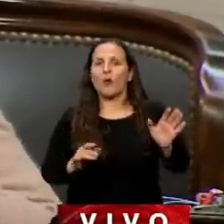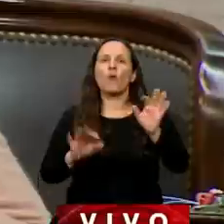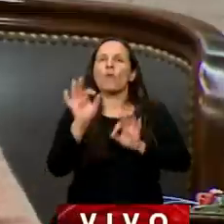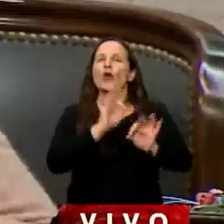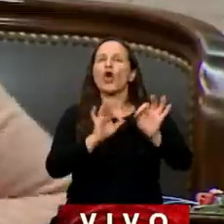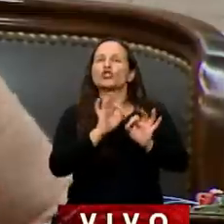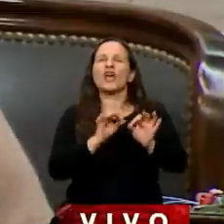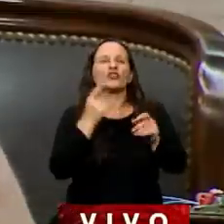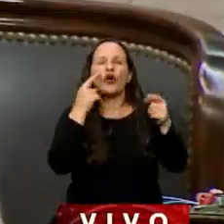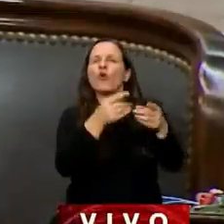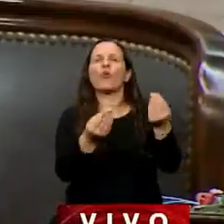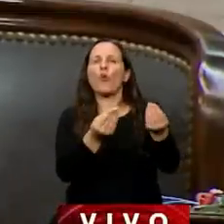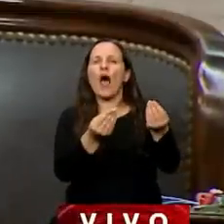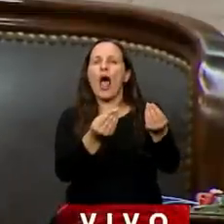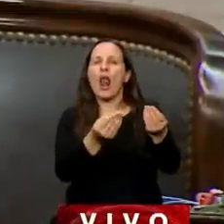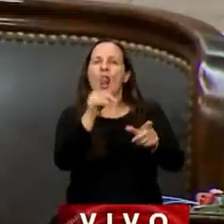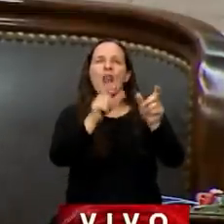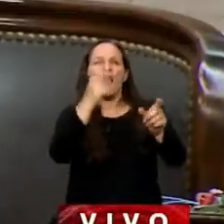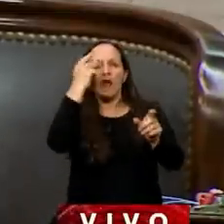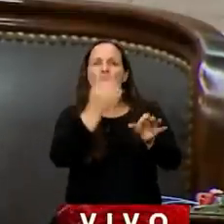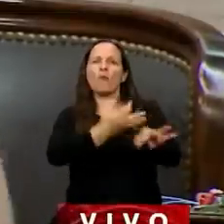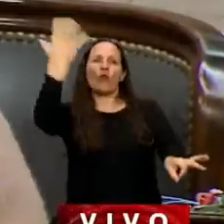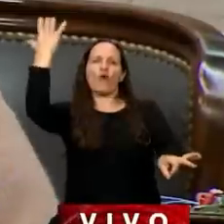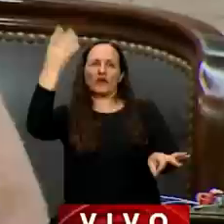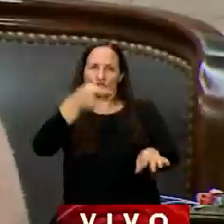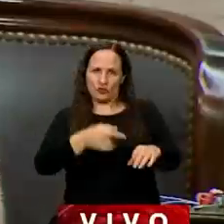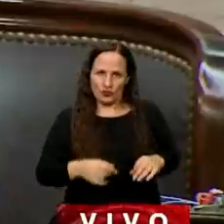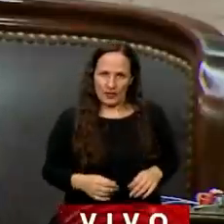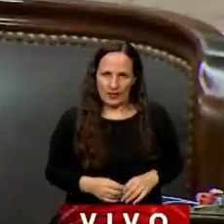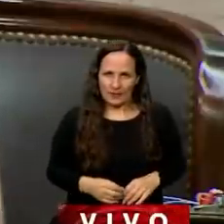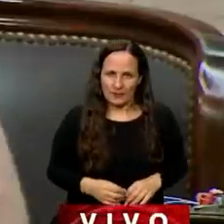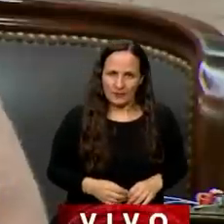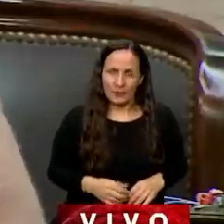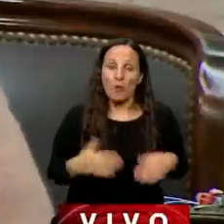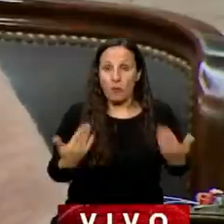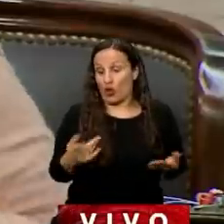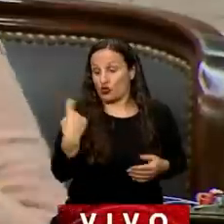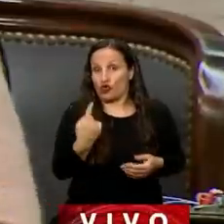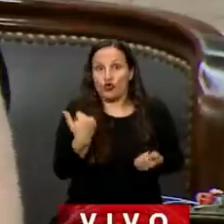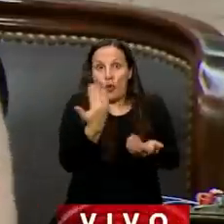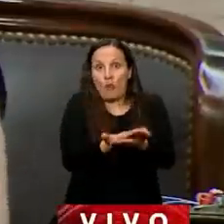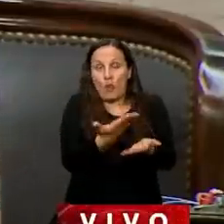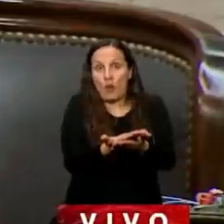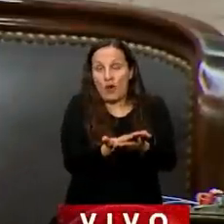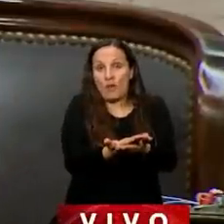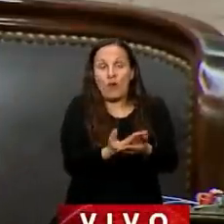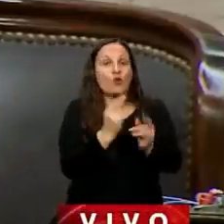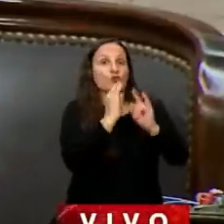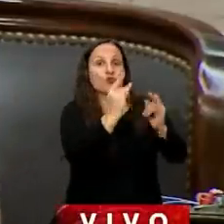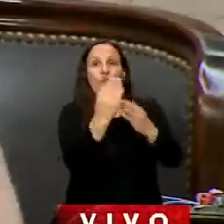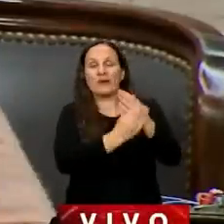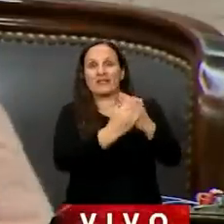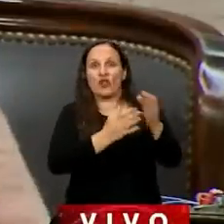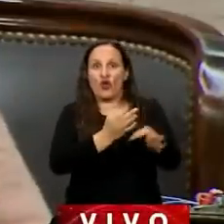de profesionalizar esta actividad. Para esto proponemos que el Ministerio de Educación